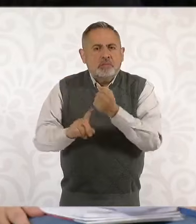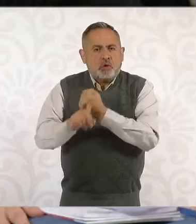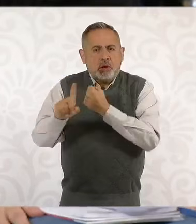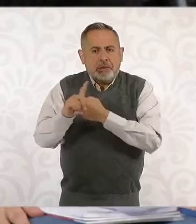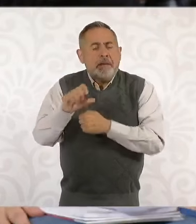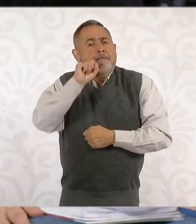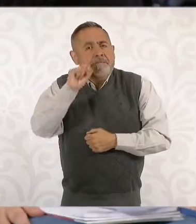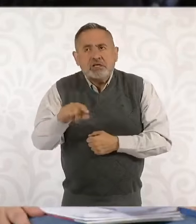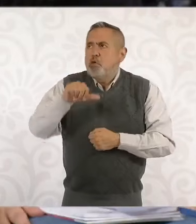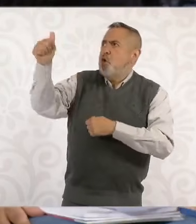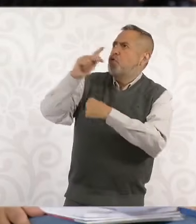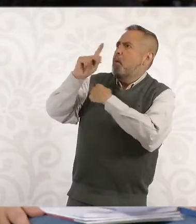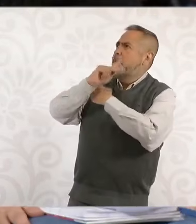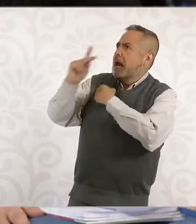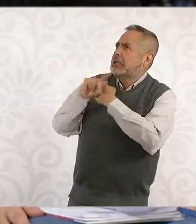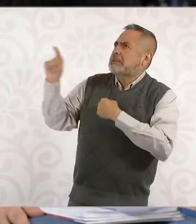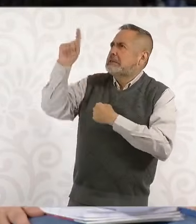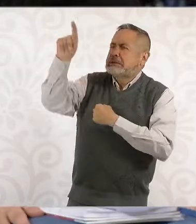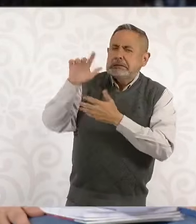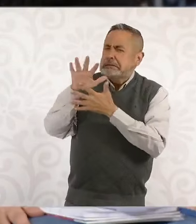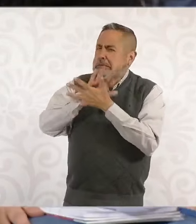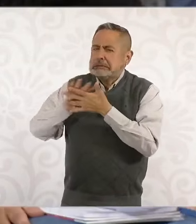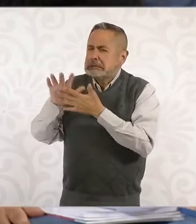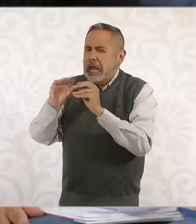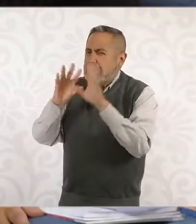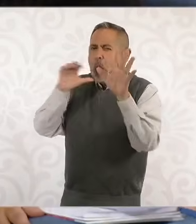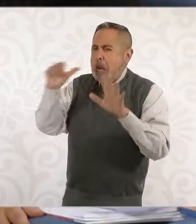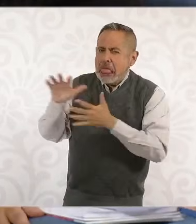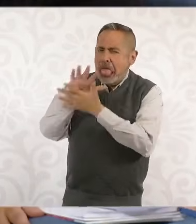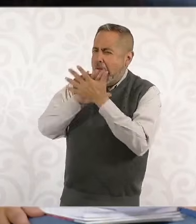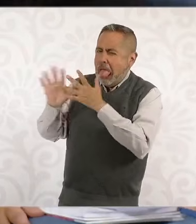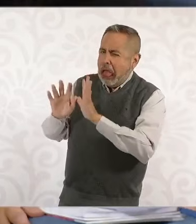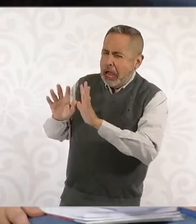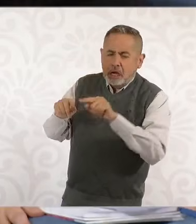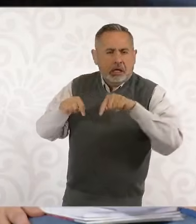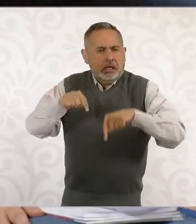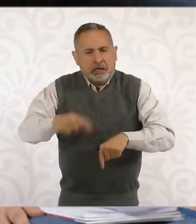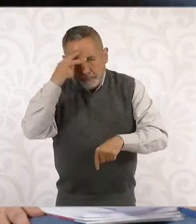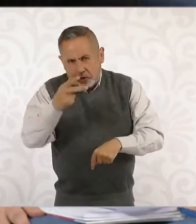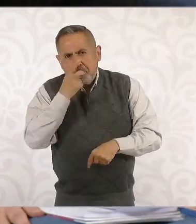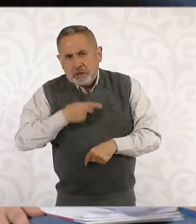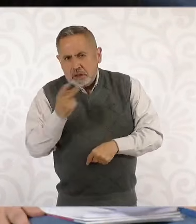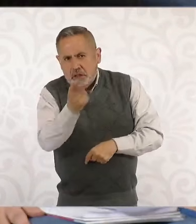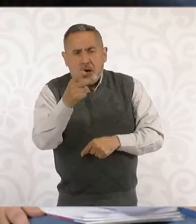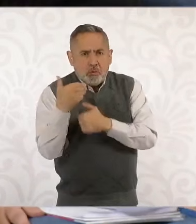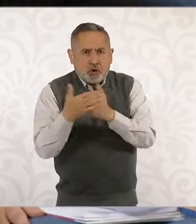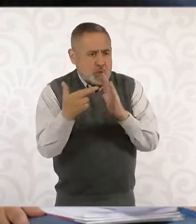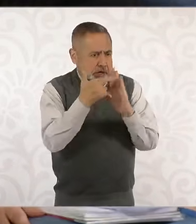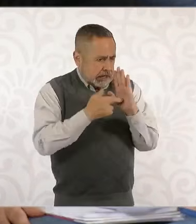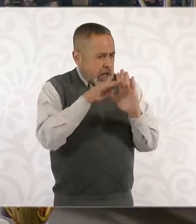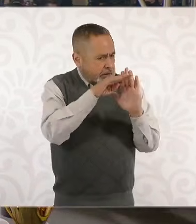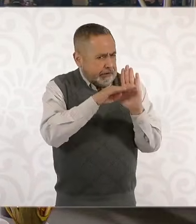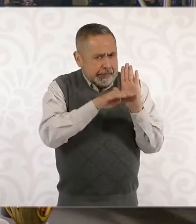otros países por la falta de transparencia. En México nos comentabas, Iván, que iba a haber algunos lineamientos que se